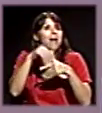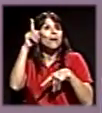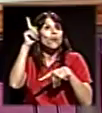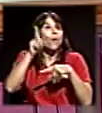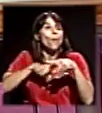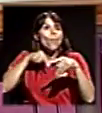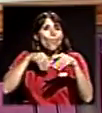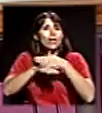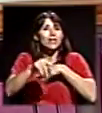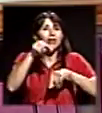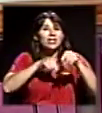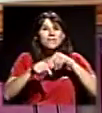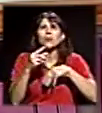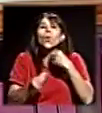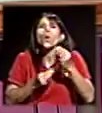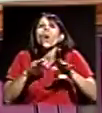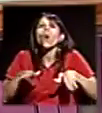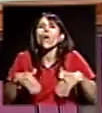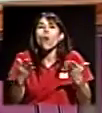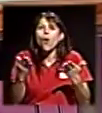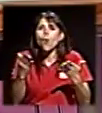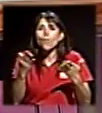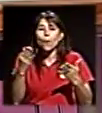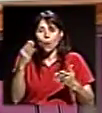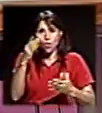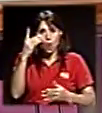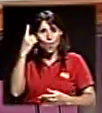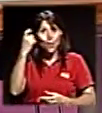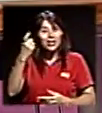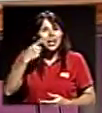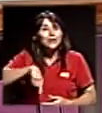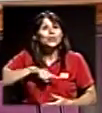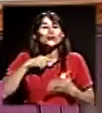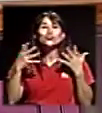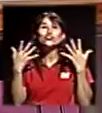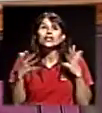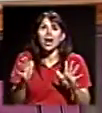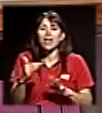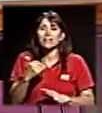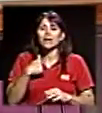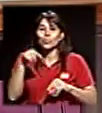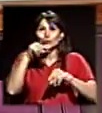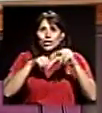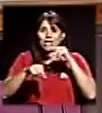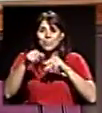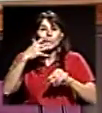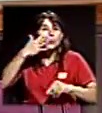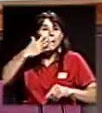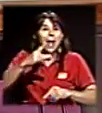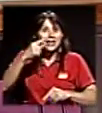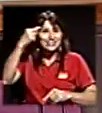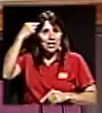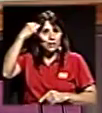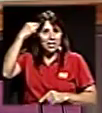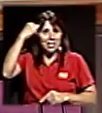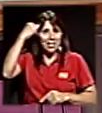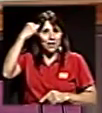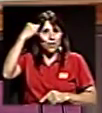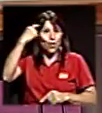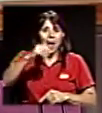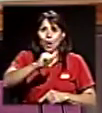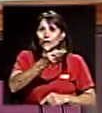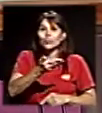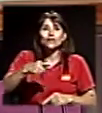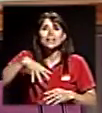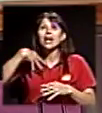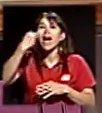entonces posible y es porque ya tenemos químicos en el cerebro muy parecidos a lo que hay acá fuera en